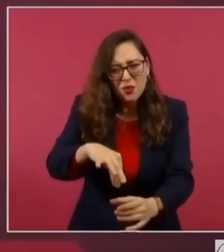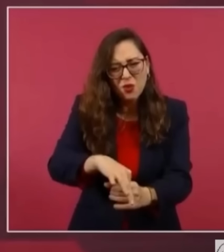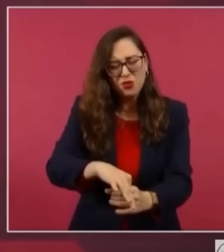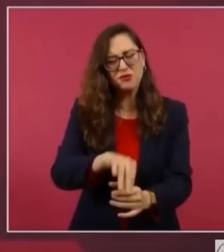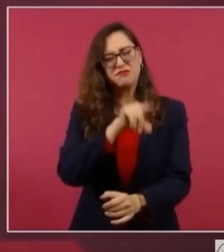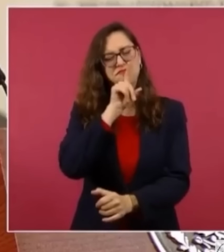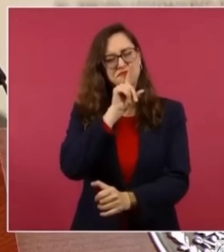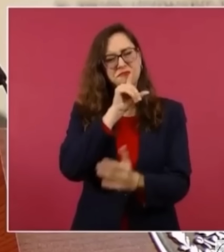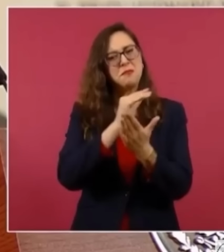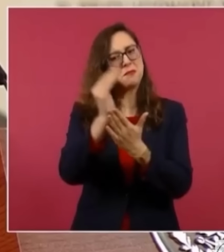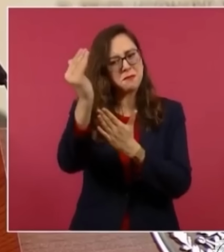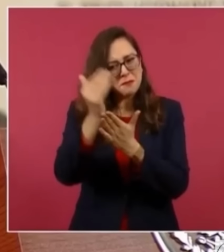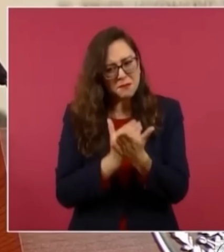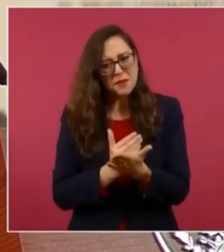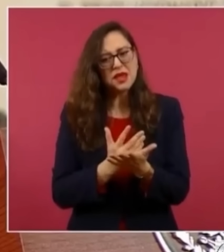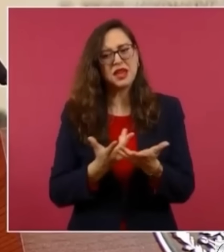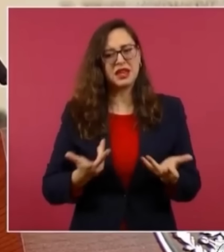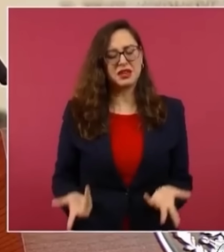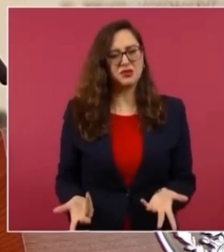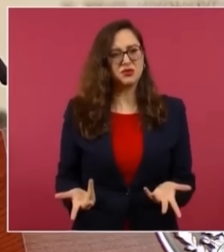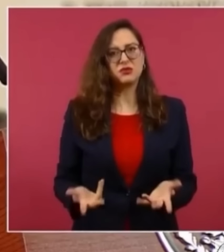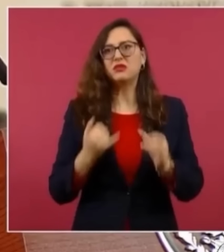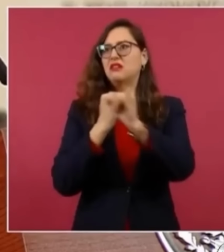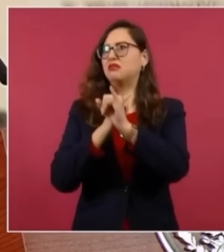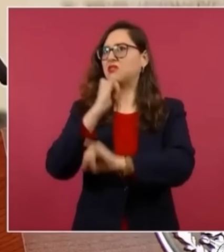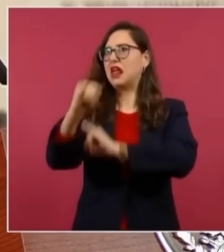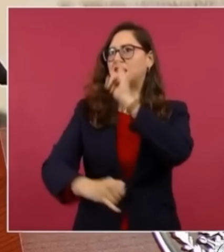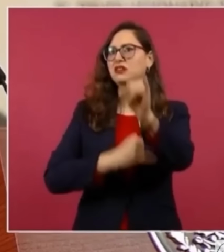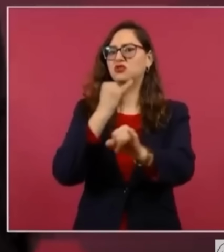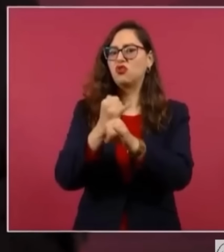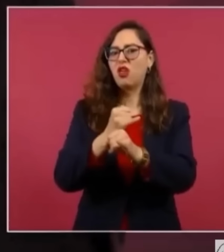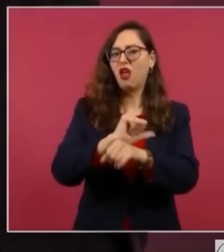porque es donde cuestan más las elecciones